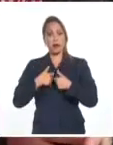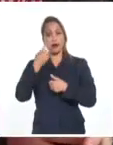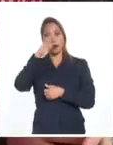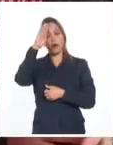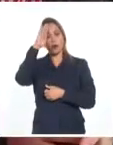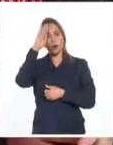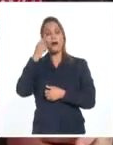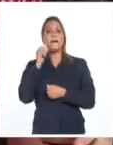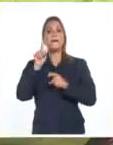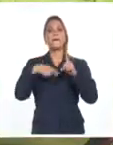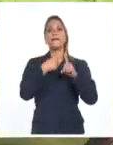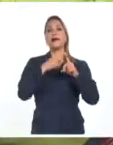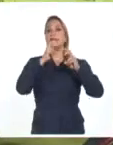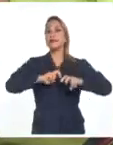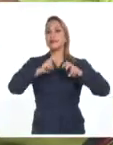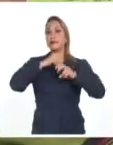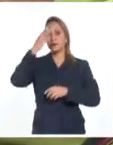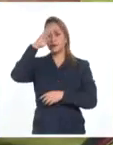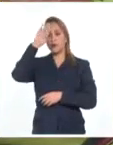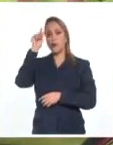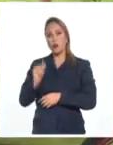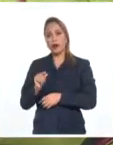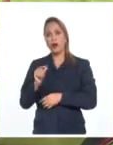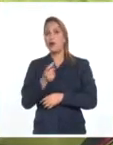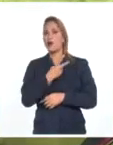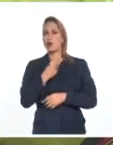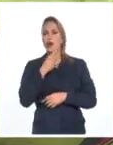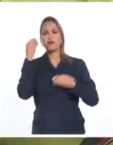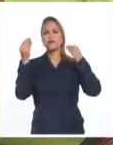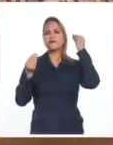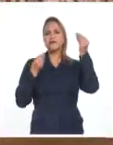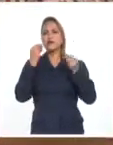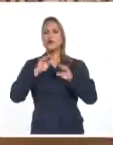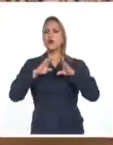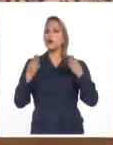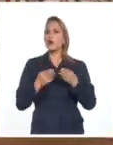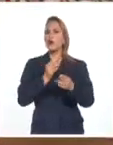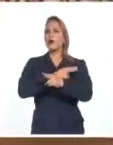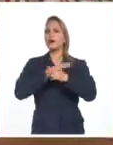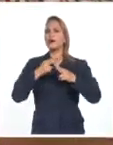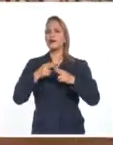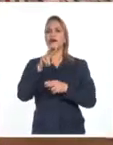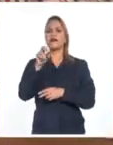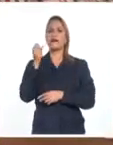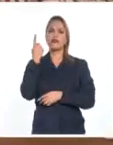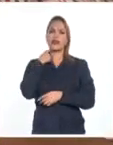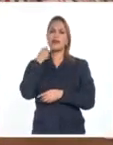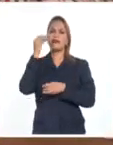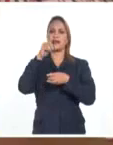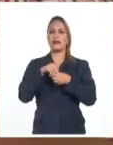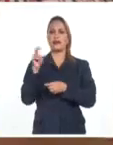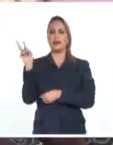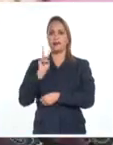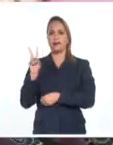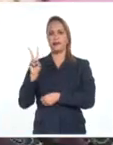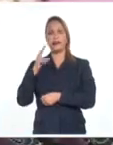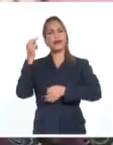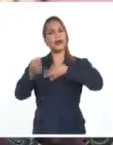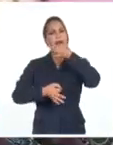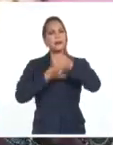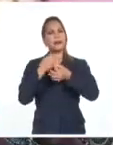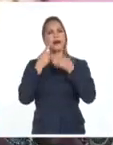el investigador cubano Ernesto Limia reflexionaron en torno a lo acontecido hace 20 años en Venezuela. Además, abordaron